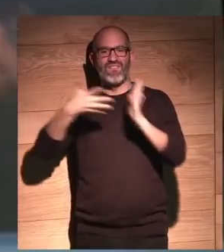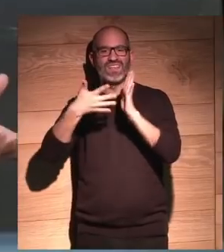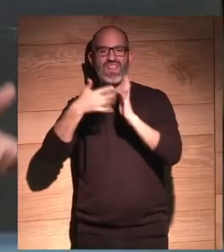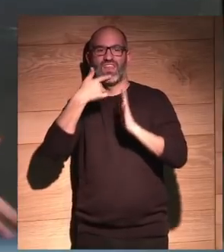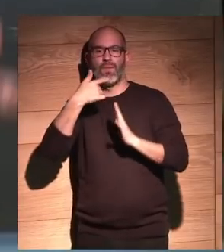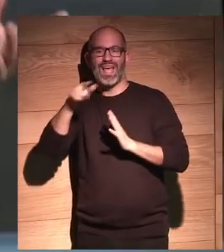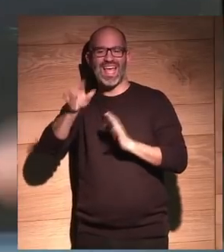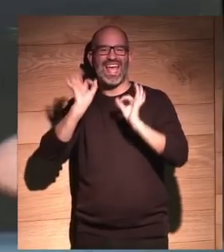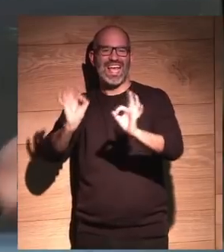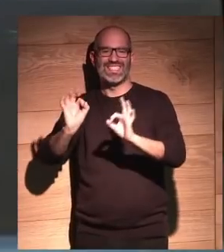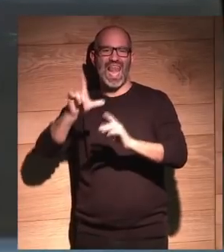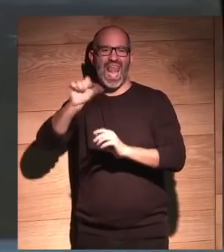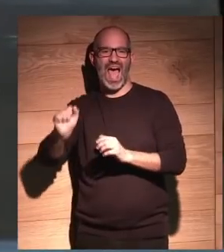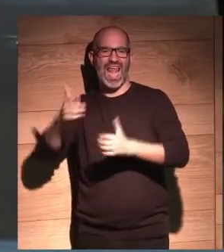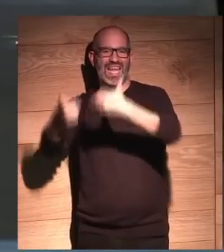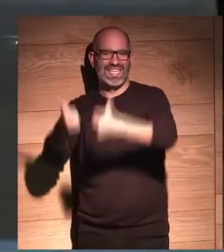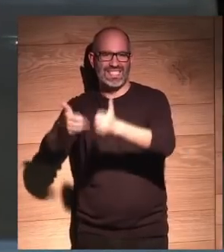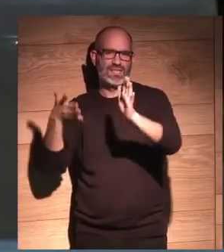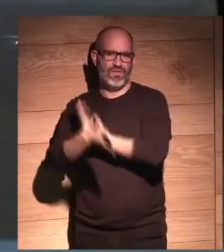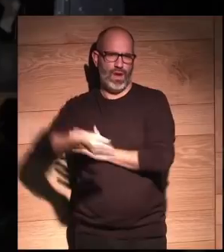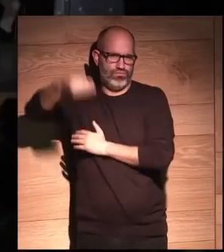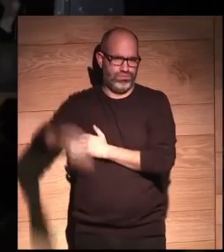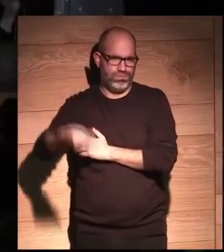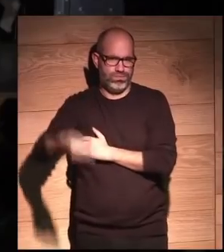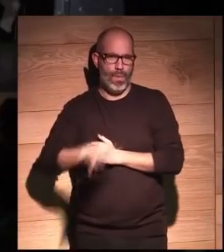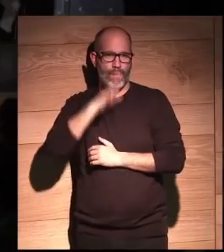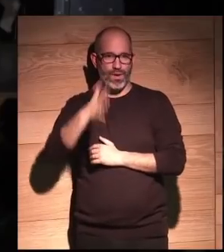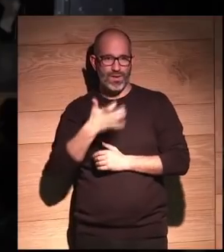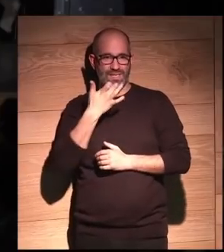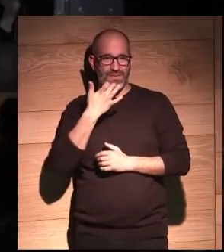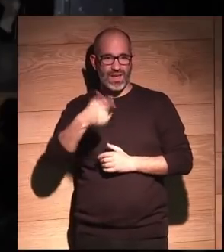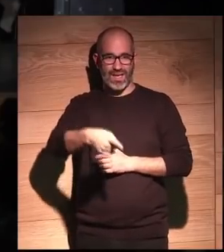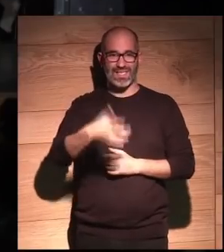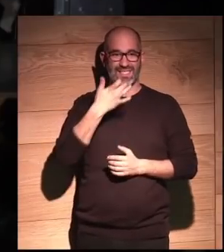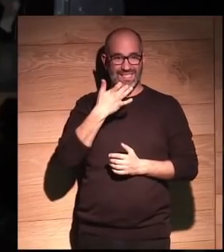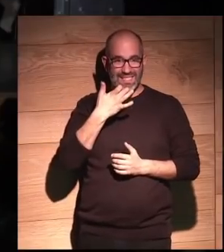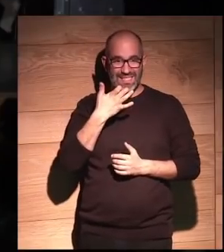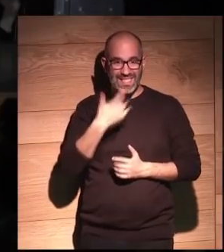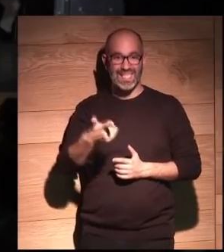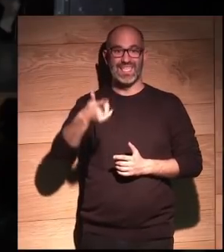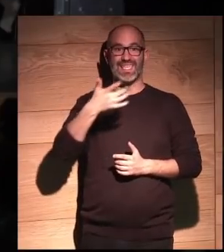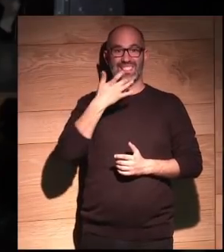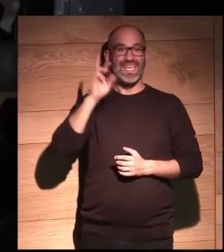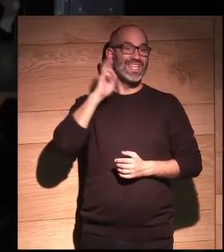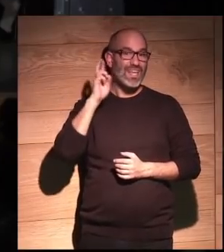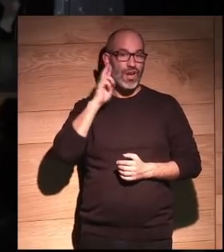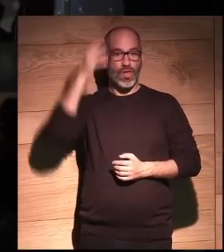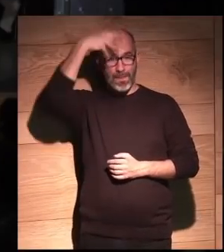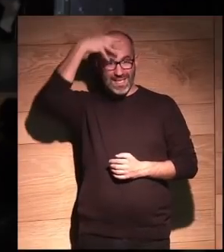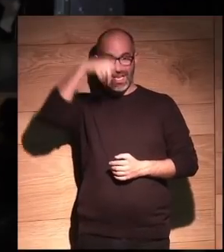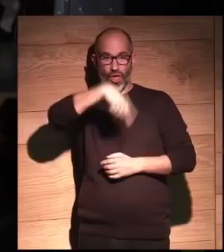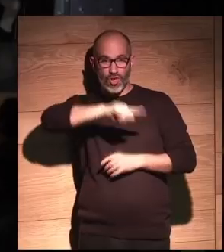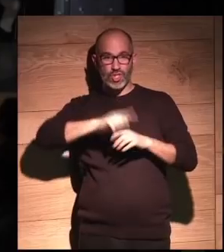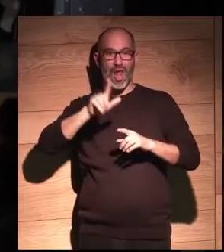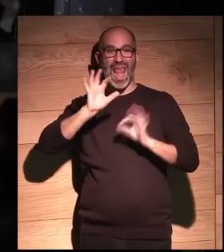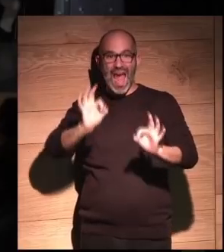es la leche, que es el no va más. O sea que cuando decimos que Messi y Cristiano son la leche, etimológicamente son la leche. Eso es. Cuando decimos que son galácticos,